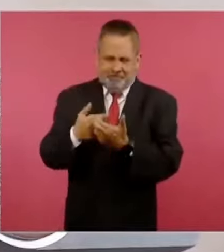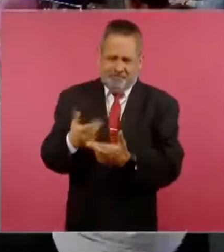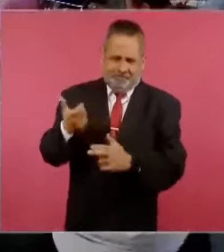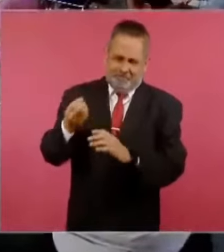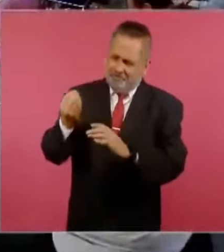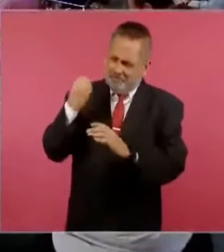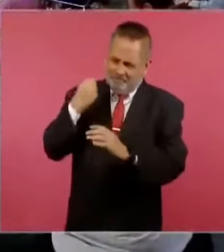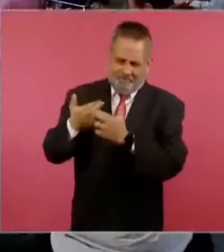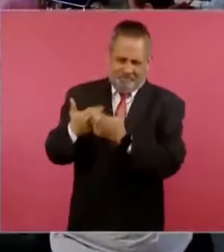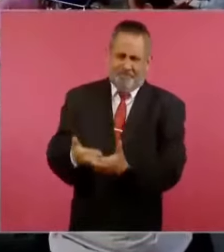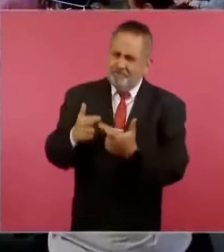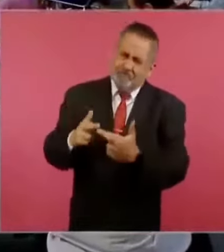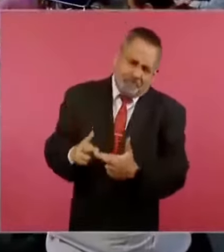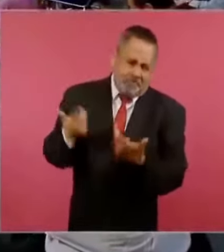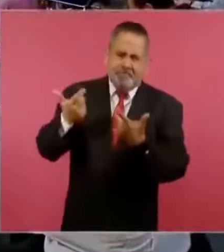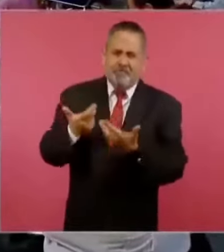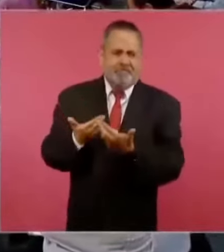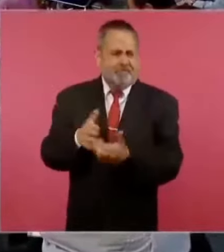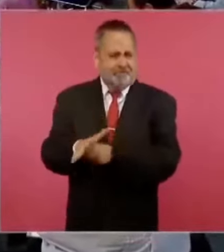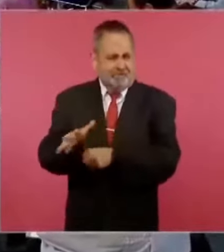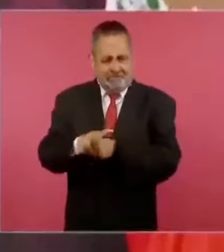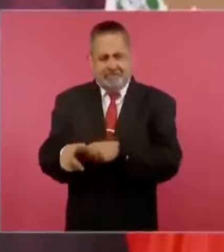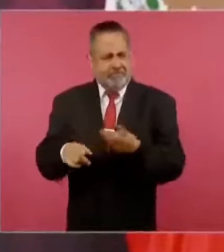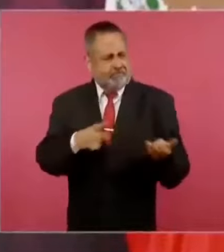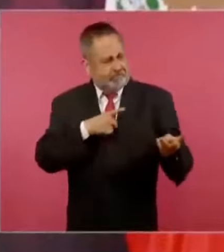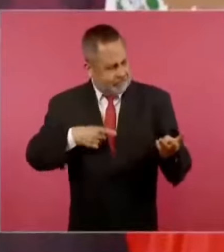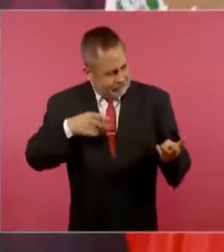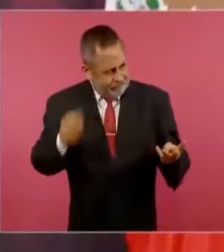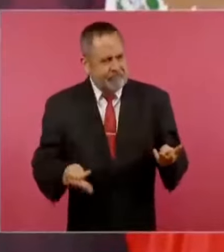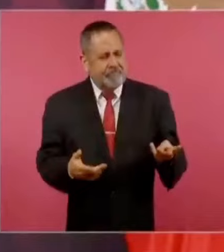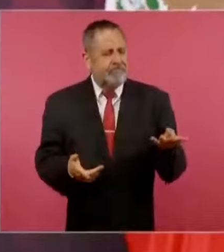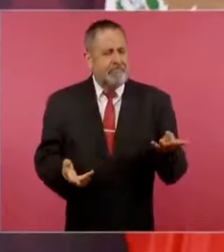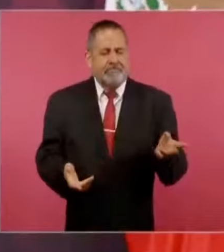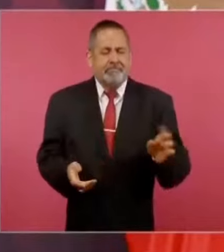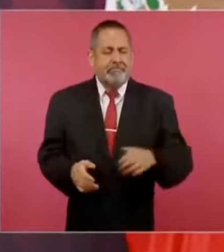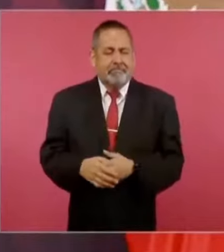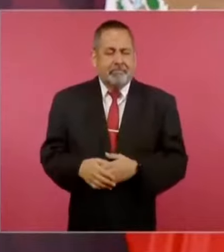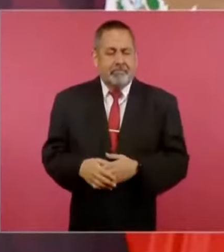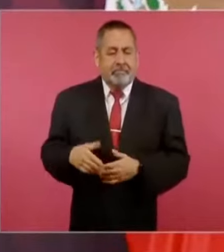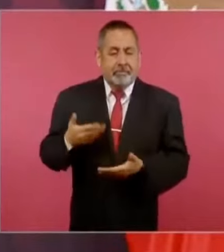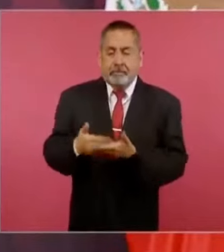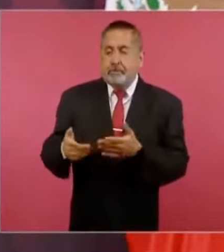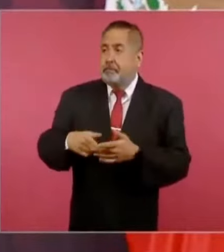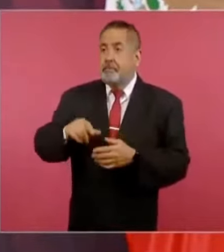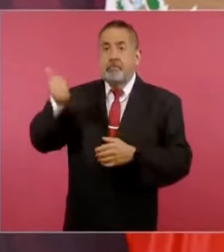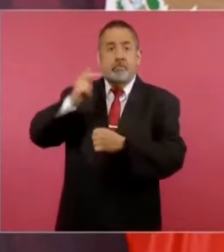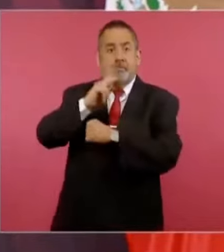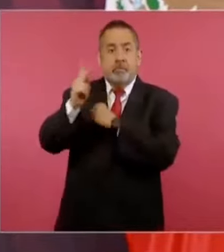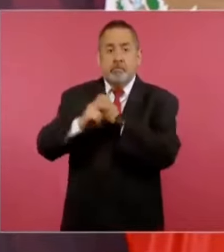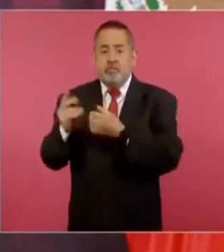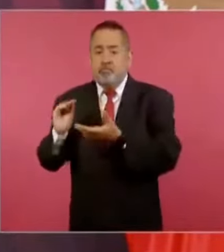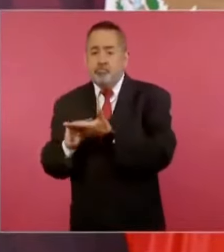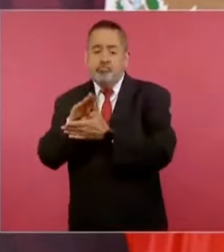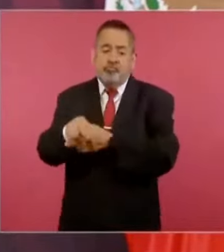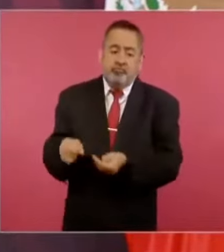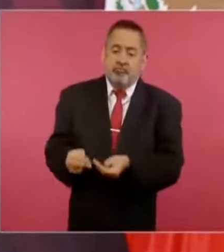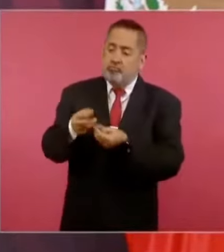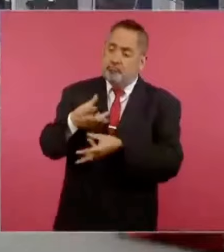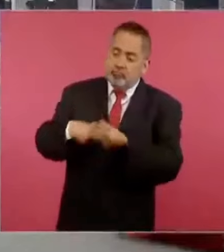son récord, que reconozcan que nunca había llegado tanta inversión extranjera como ahora,